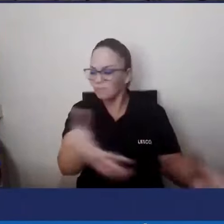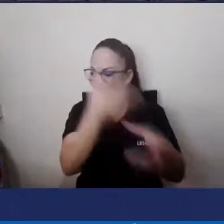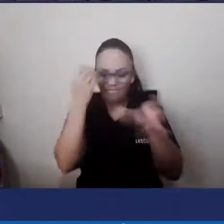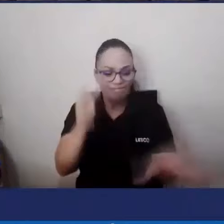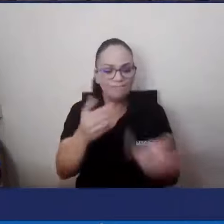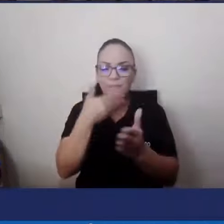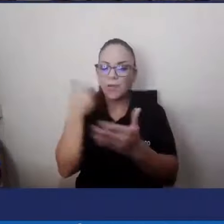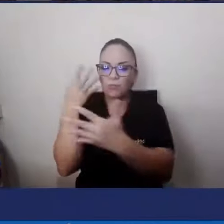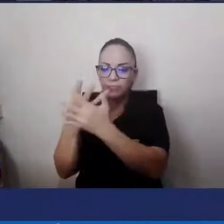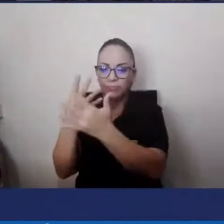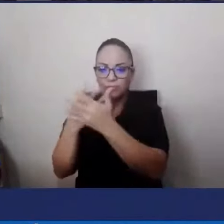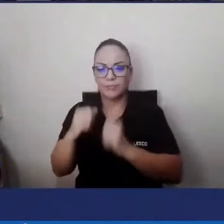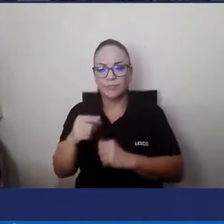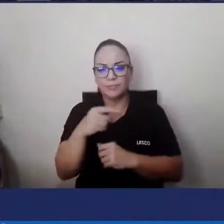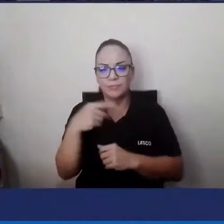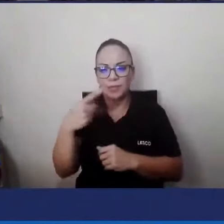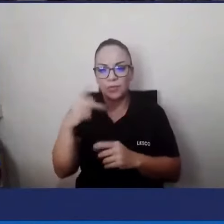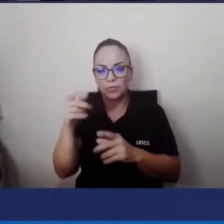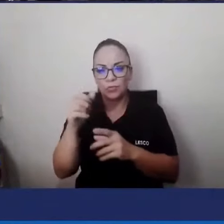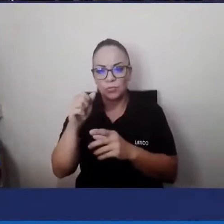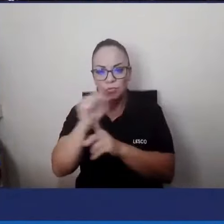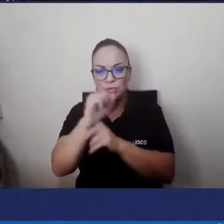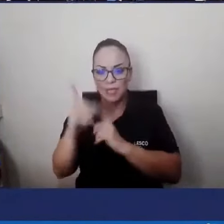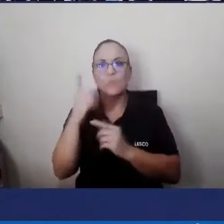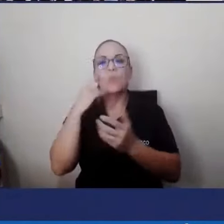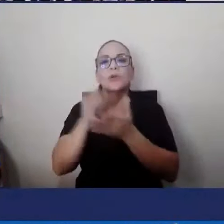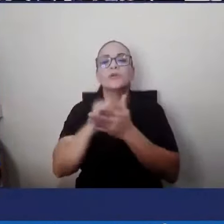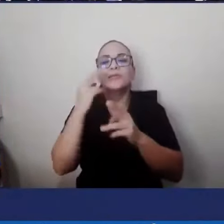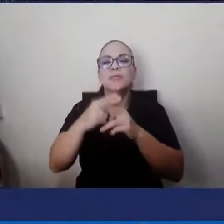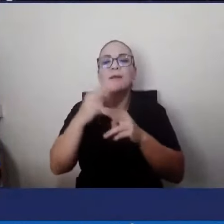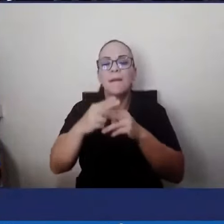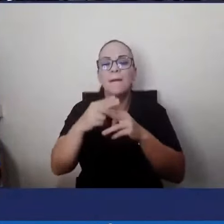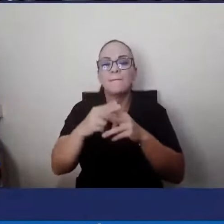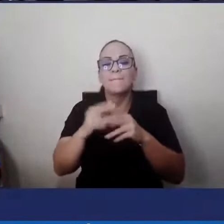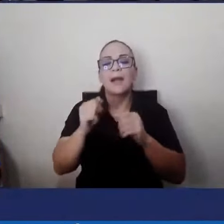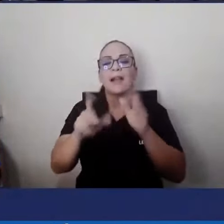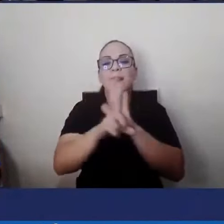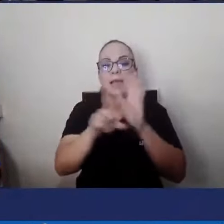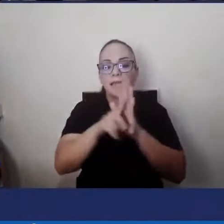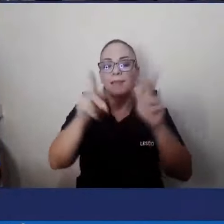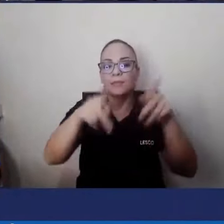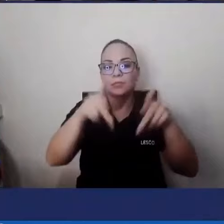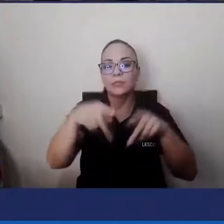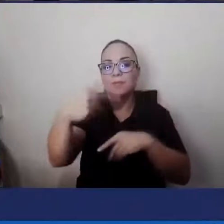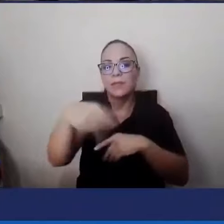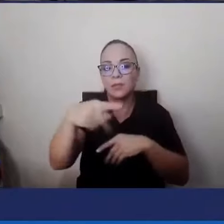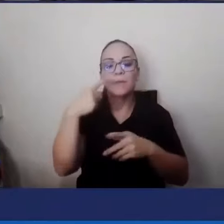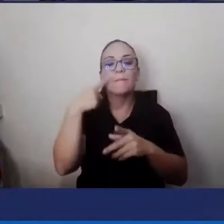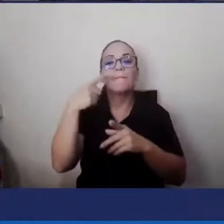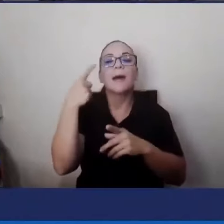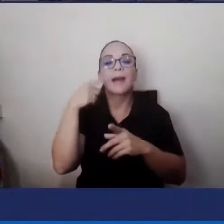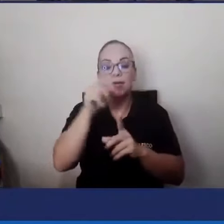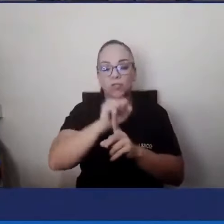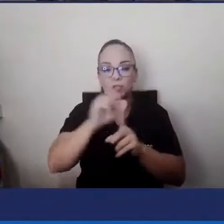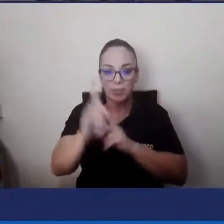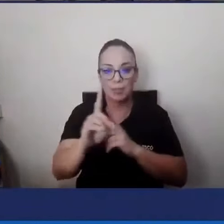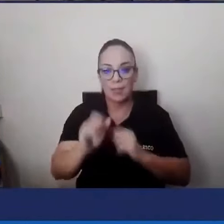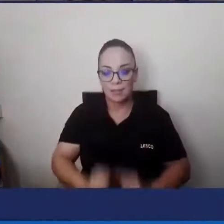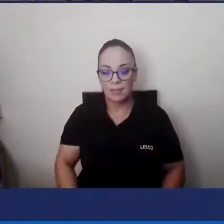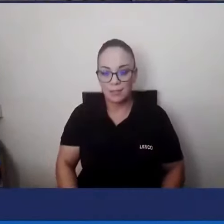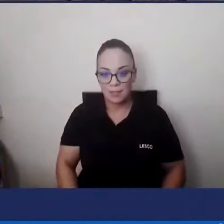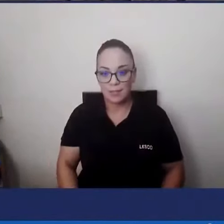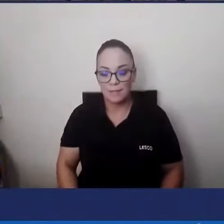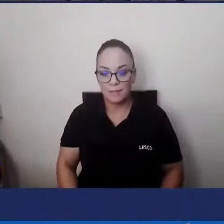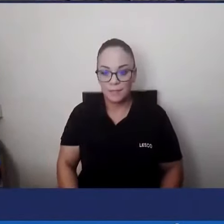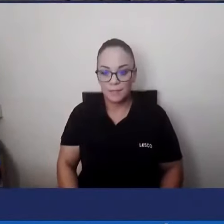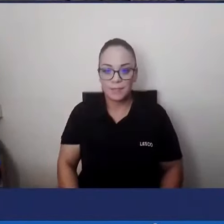sociedad. Por eso se llamaba la Ley de Personas Peligrosas para la Sociedad. Pretendía